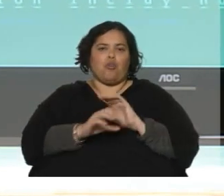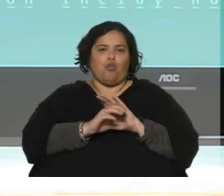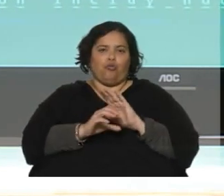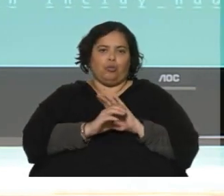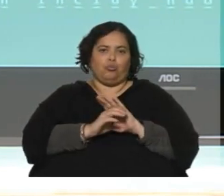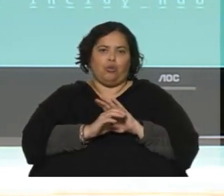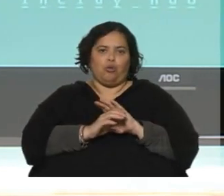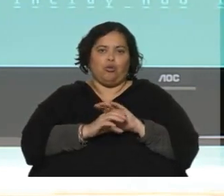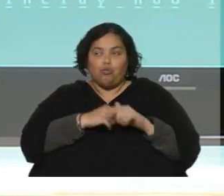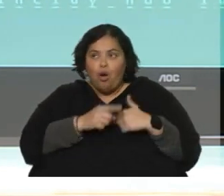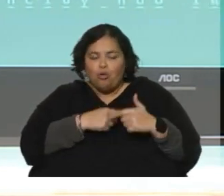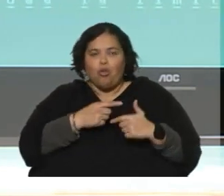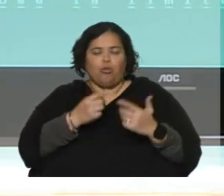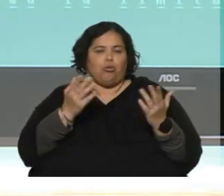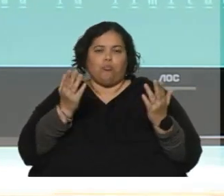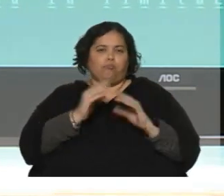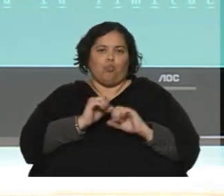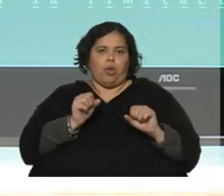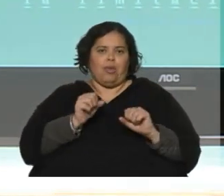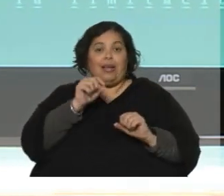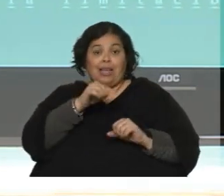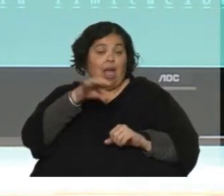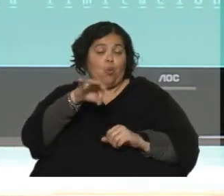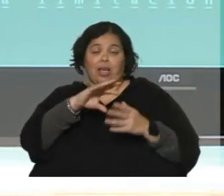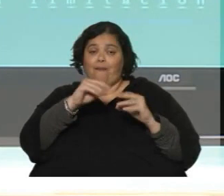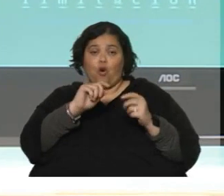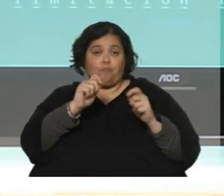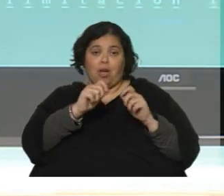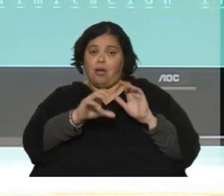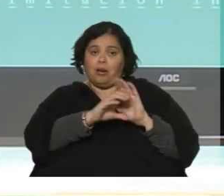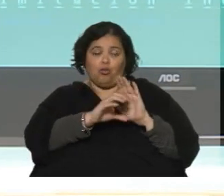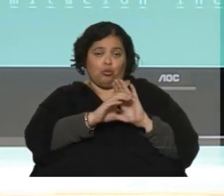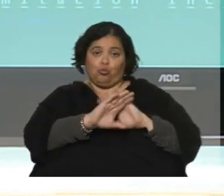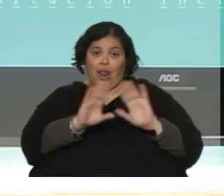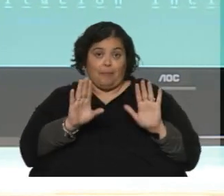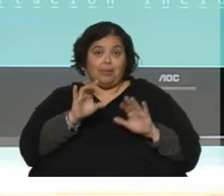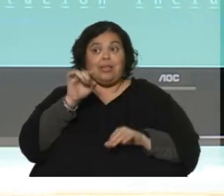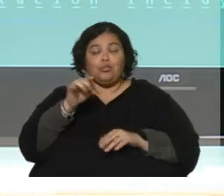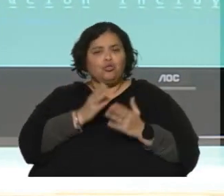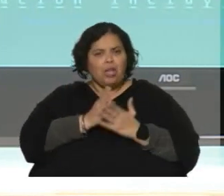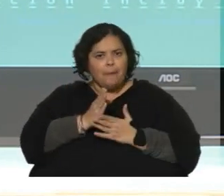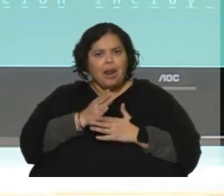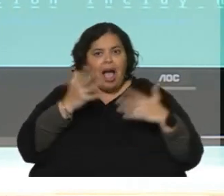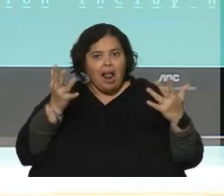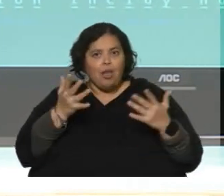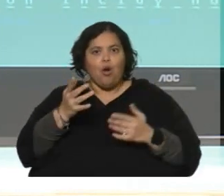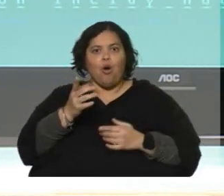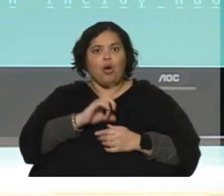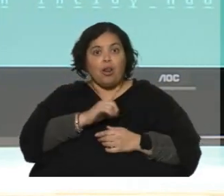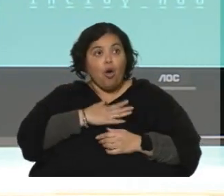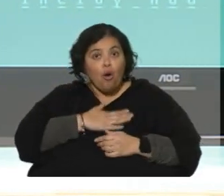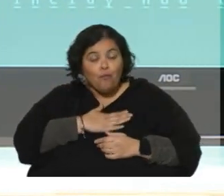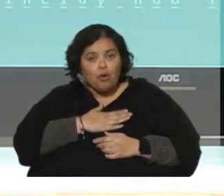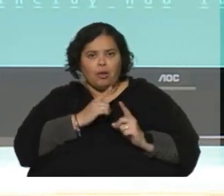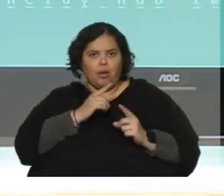Porque la única vía sería la reforma constitucional cada vez que haya algo que no que no que no que no